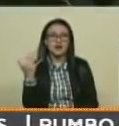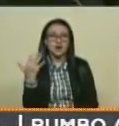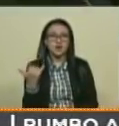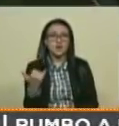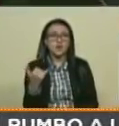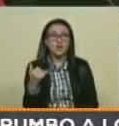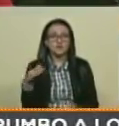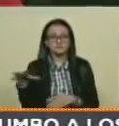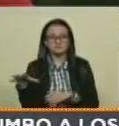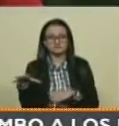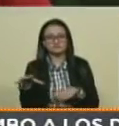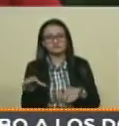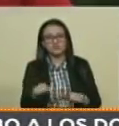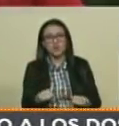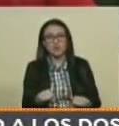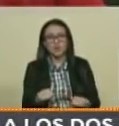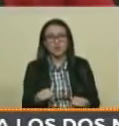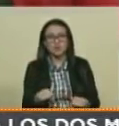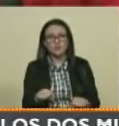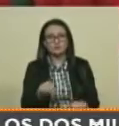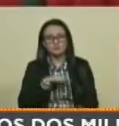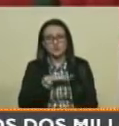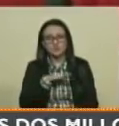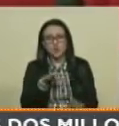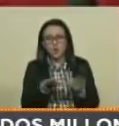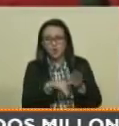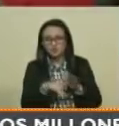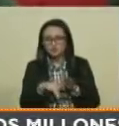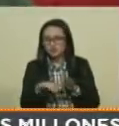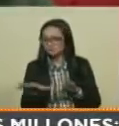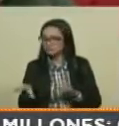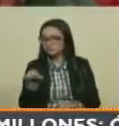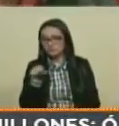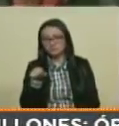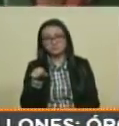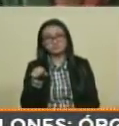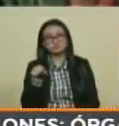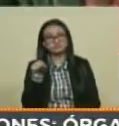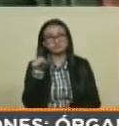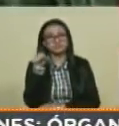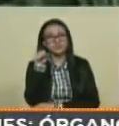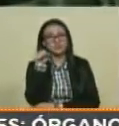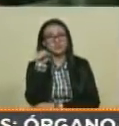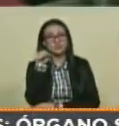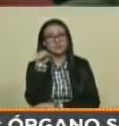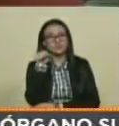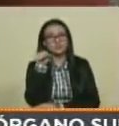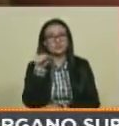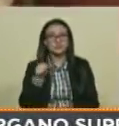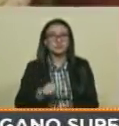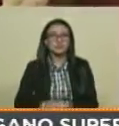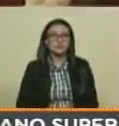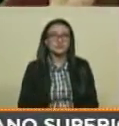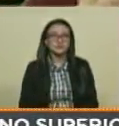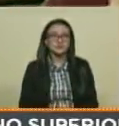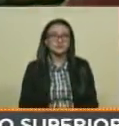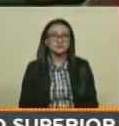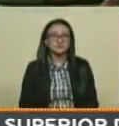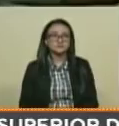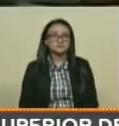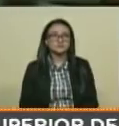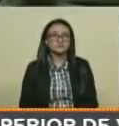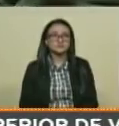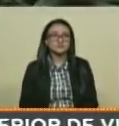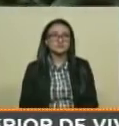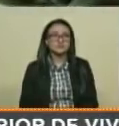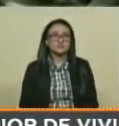incautación de bienes productos de la corrupción, y por ello entonces tenemos que, de manera